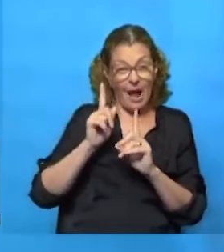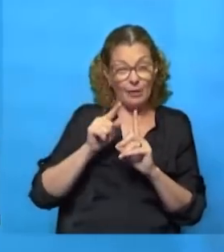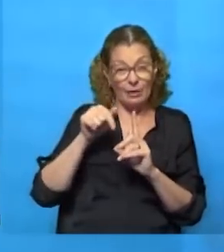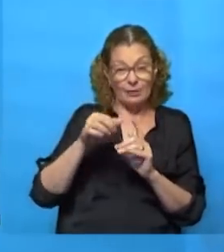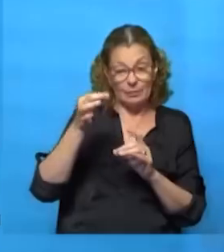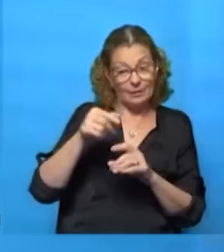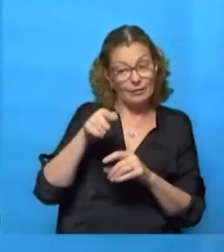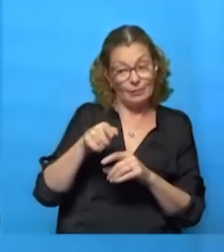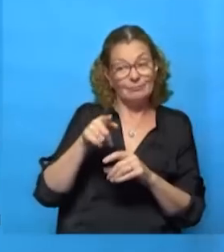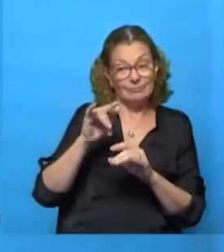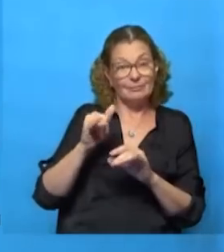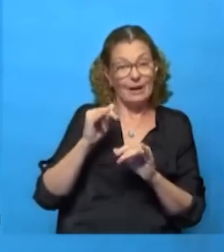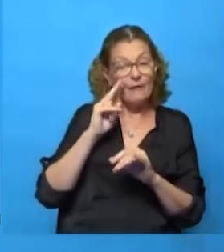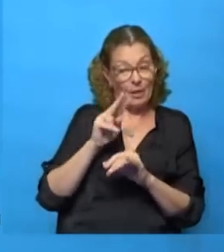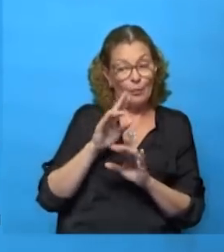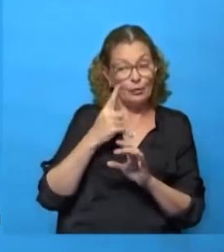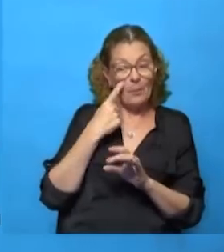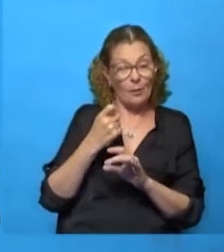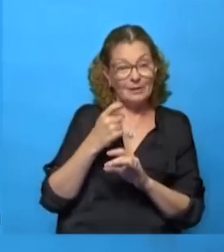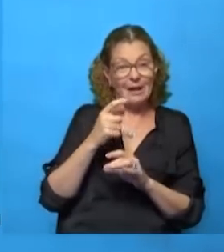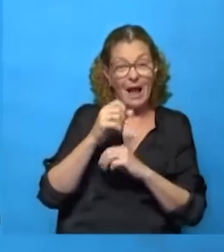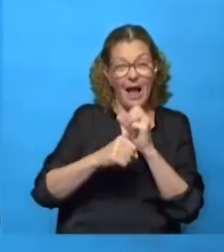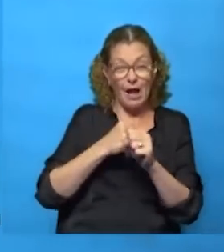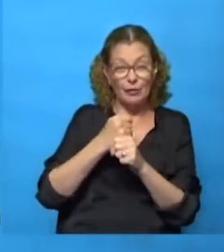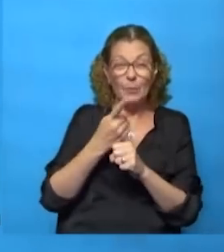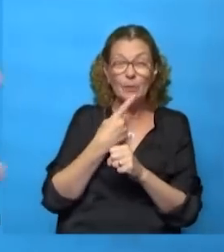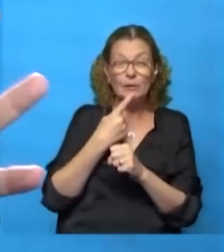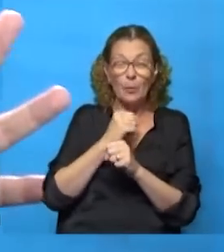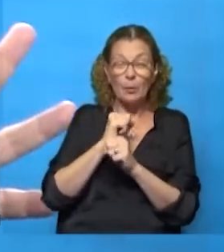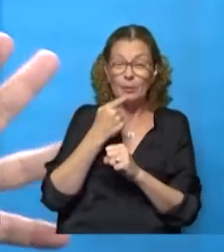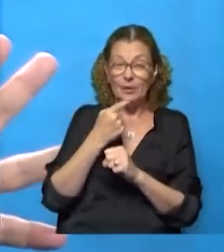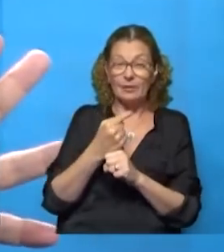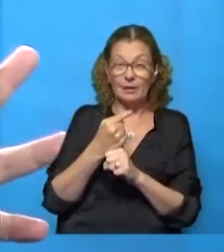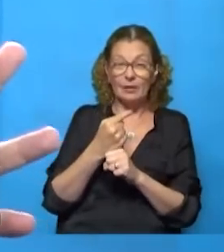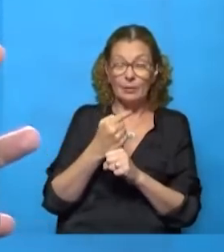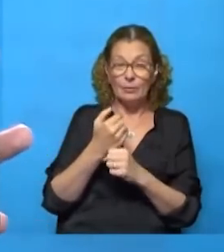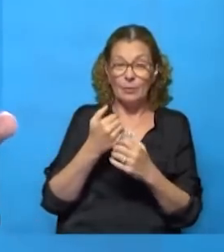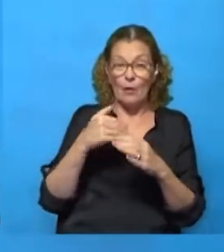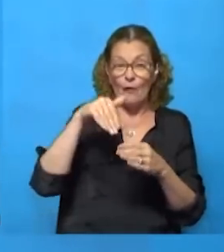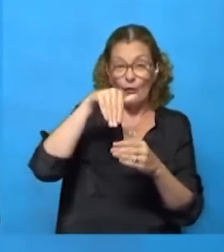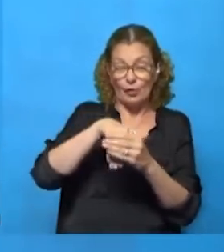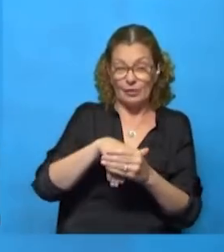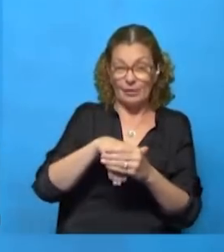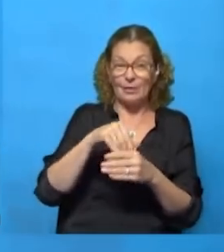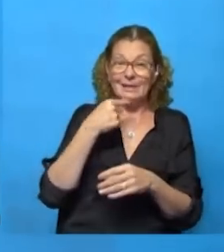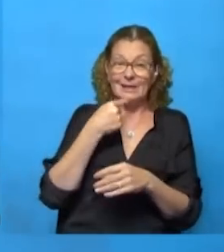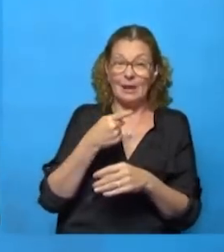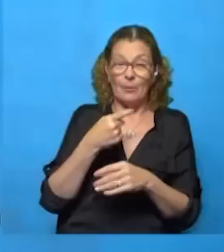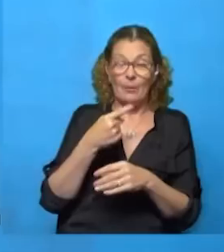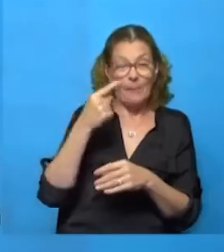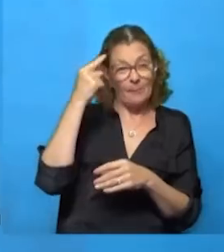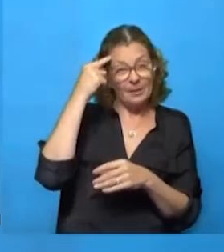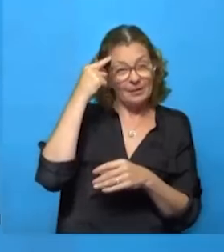este caso puntual está sucediendo ahora el año político podemos arrancarlo con el referéndum digamos que creo que